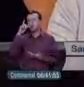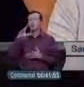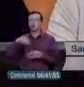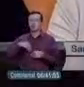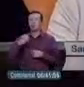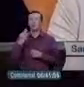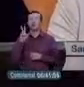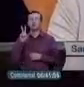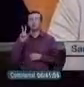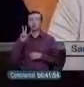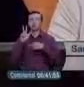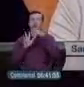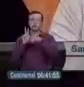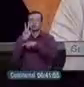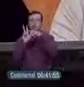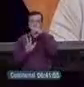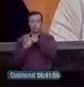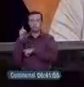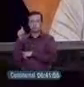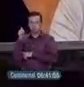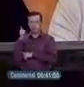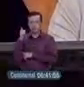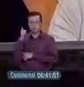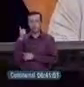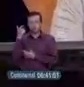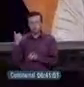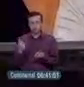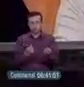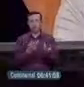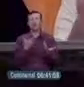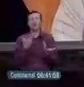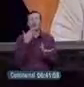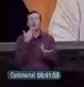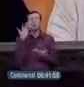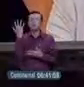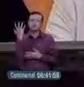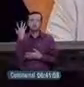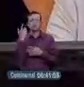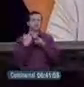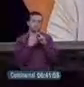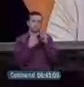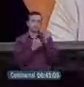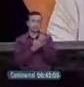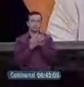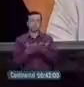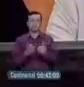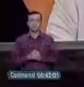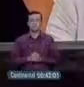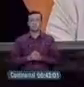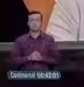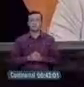asumirá 2/3 del costo de reconstrucción en vivienda, que con los incentivos y los bonos que se anunciaron previamente. Eso